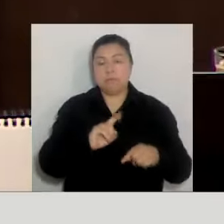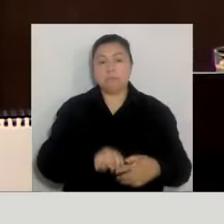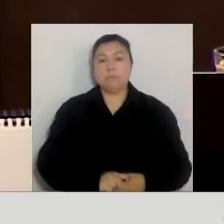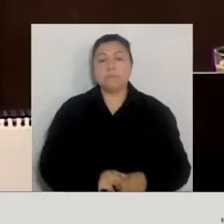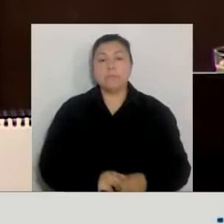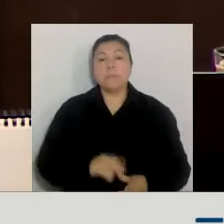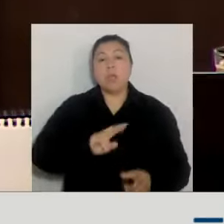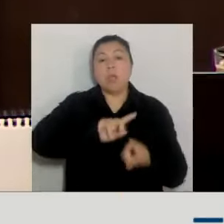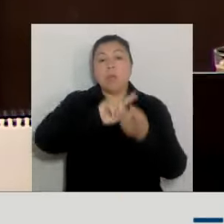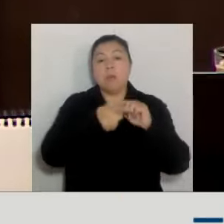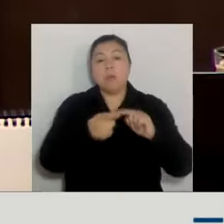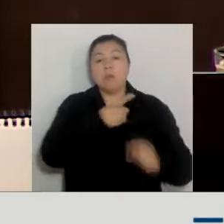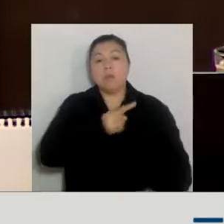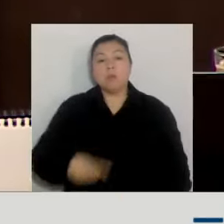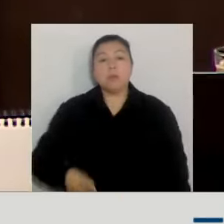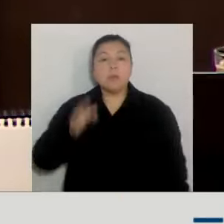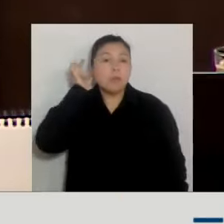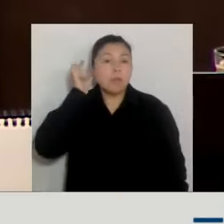palabra la diputada